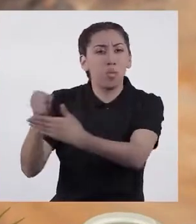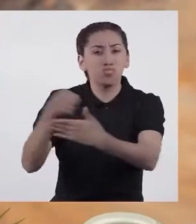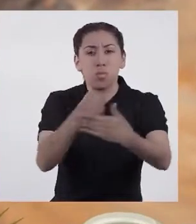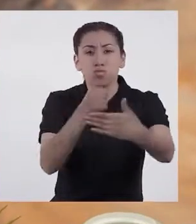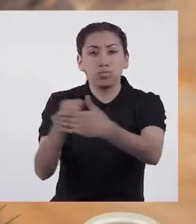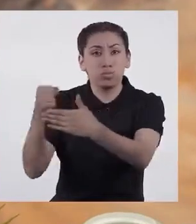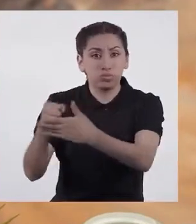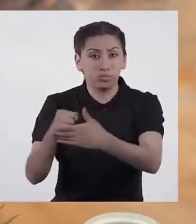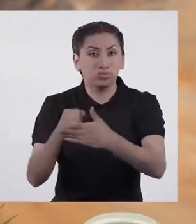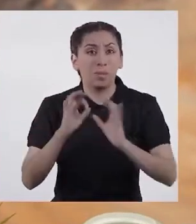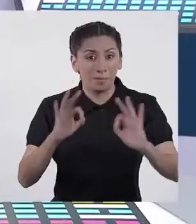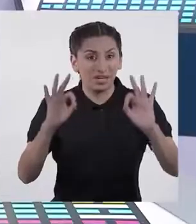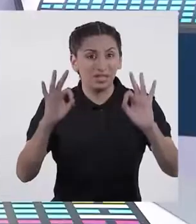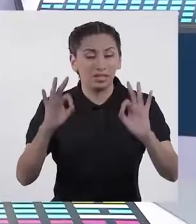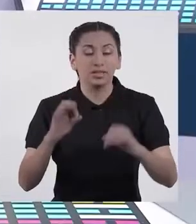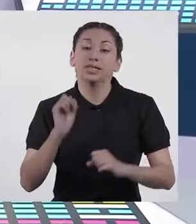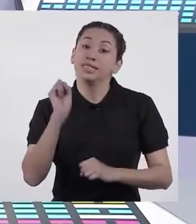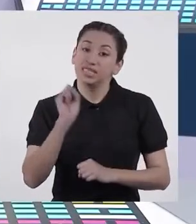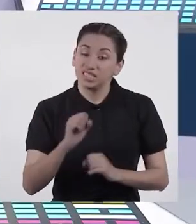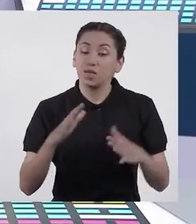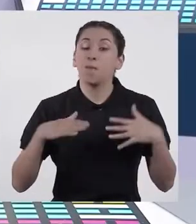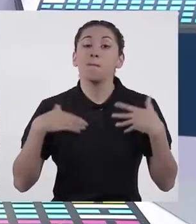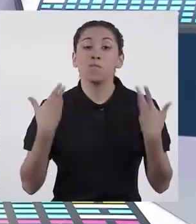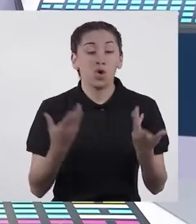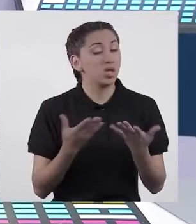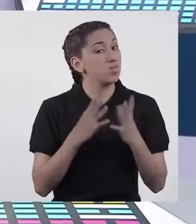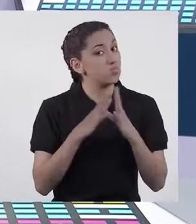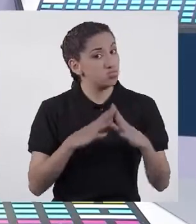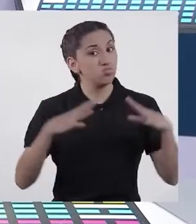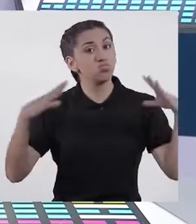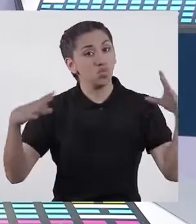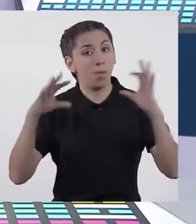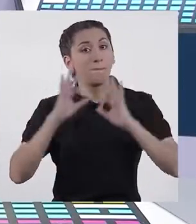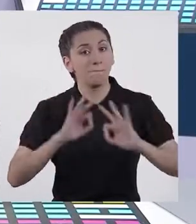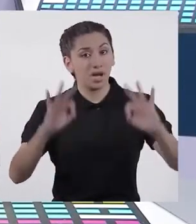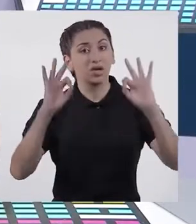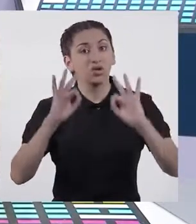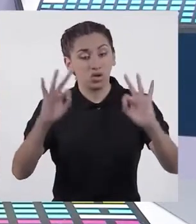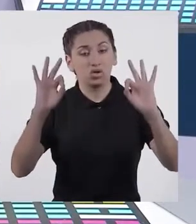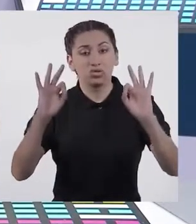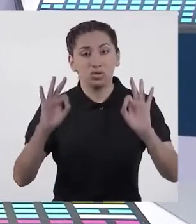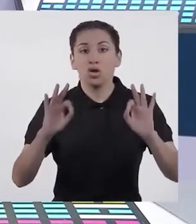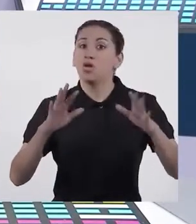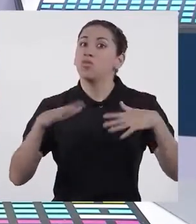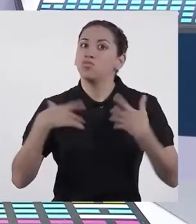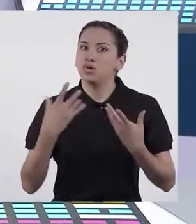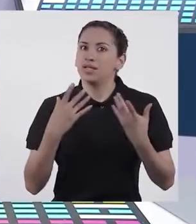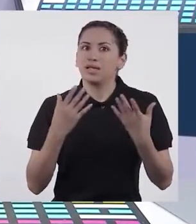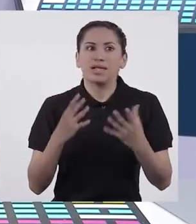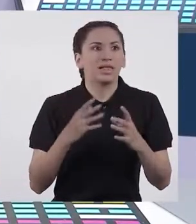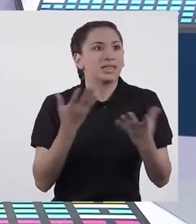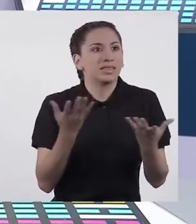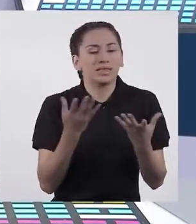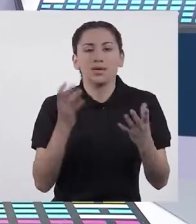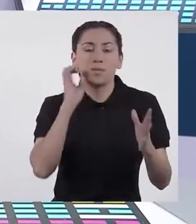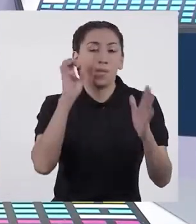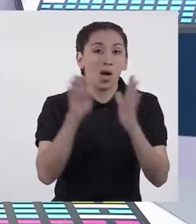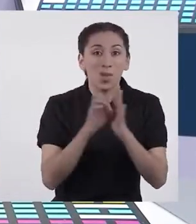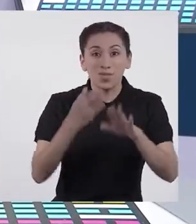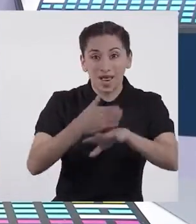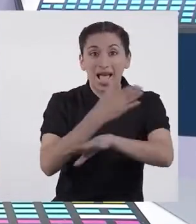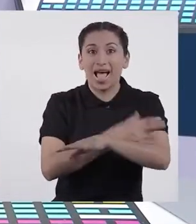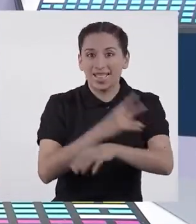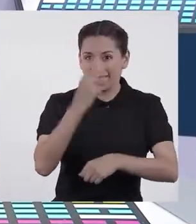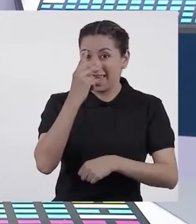su paso. ¡Ay! Pueden ser muy peligrosos y causar grandes daños, como